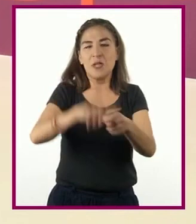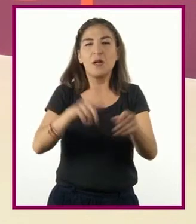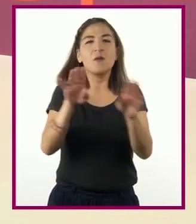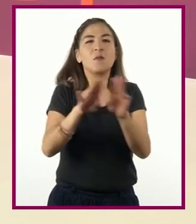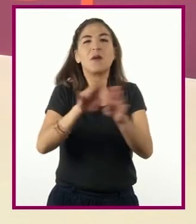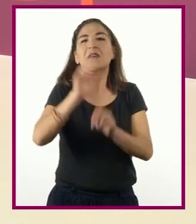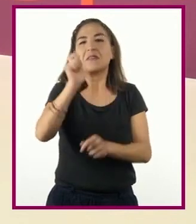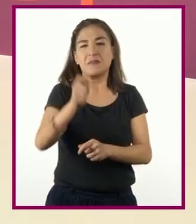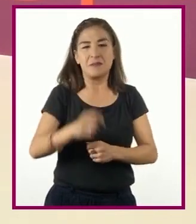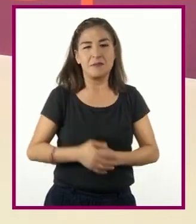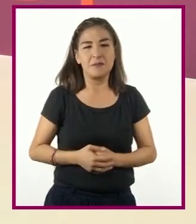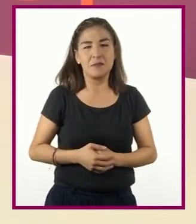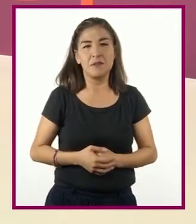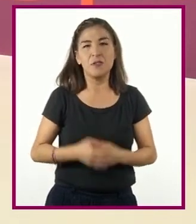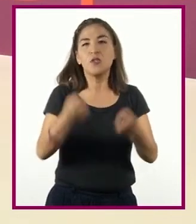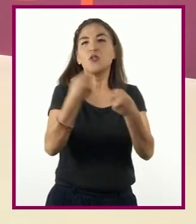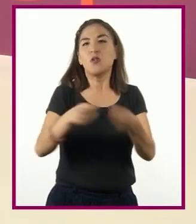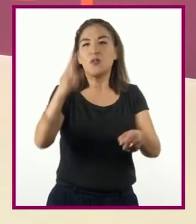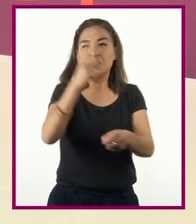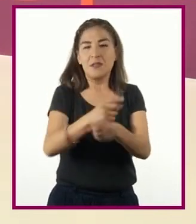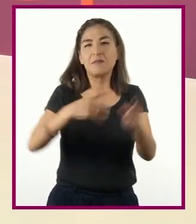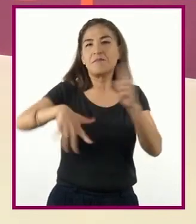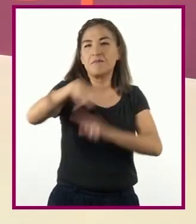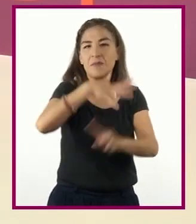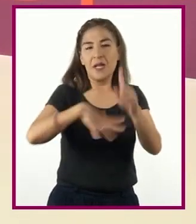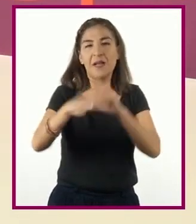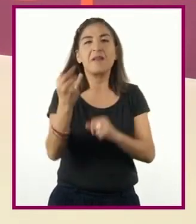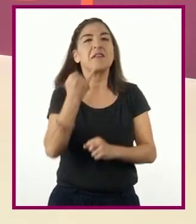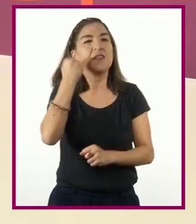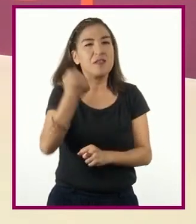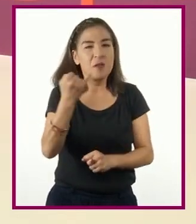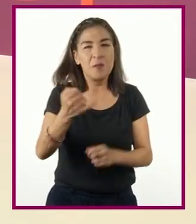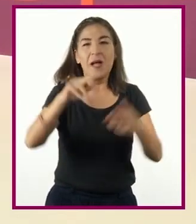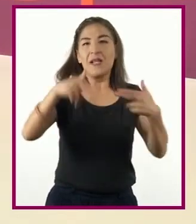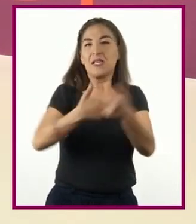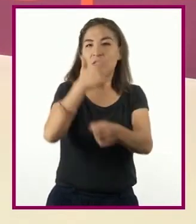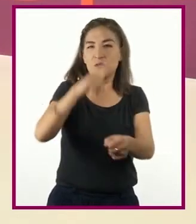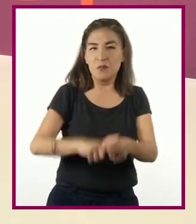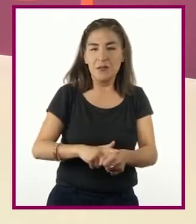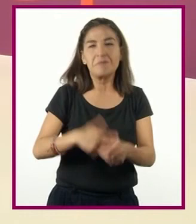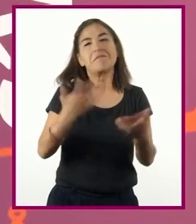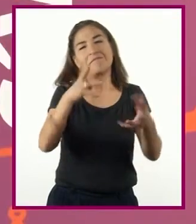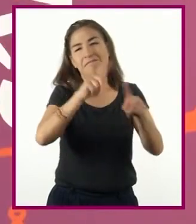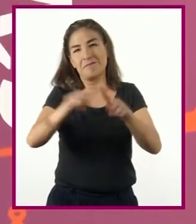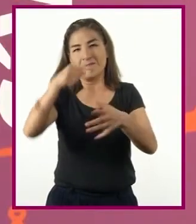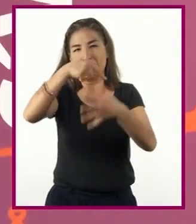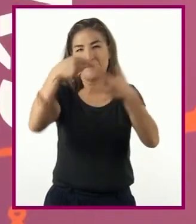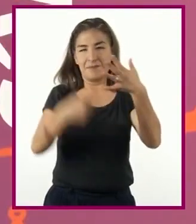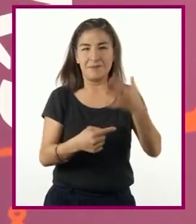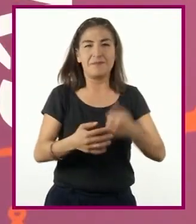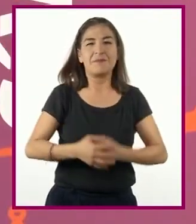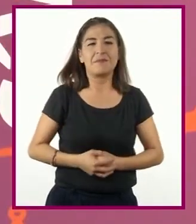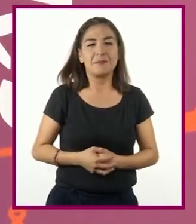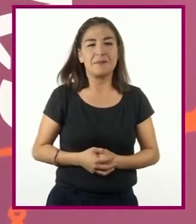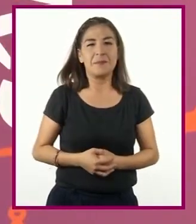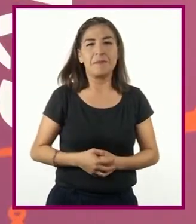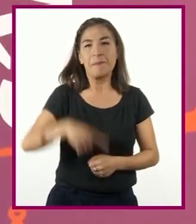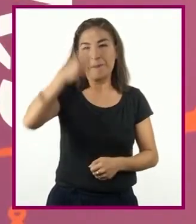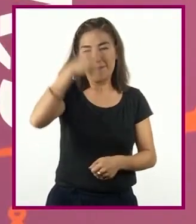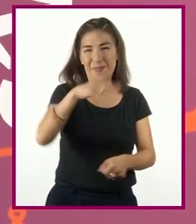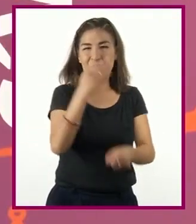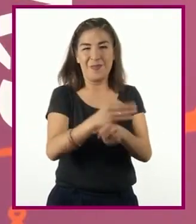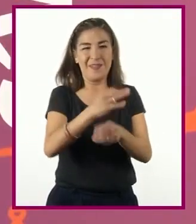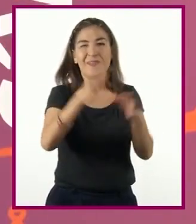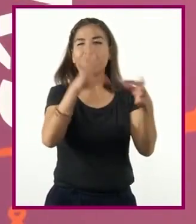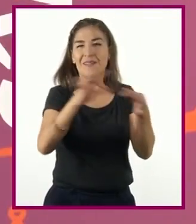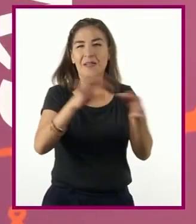amplios como es la sociedad, tales como el idioma, la nacionalidad y otros más. Para complementar esta